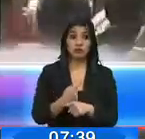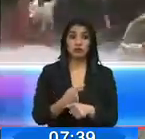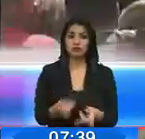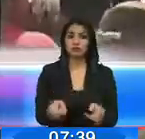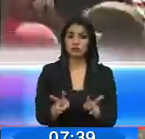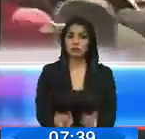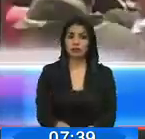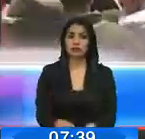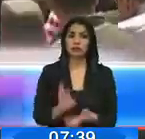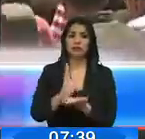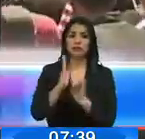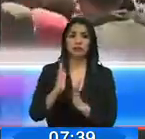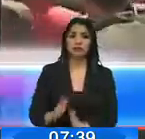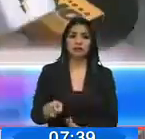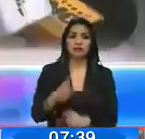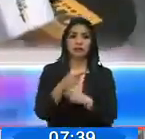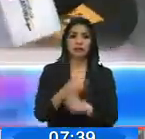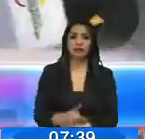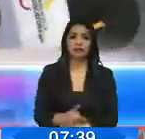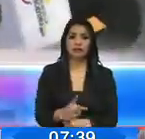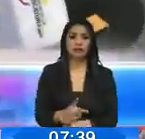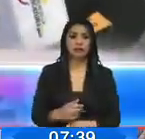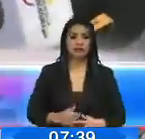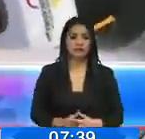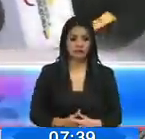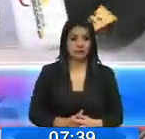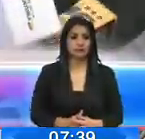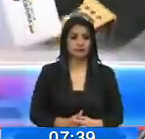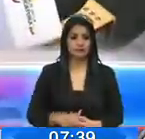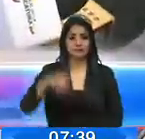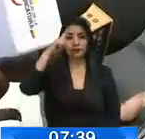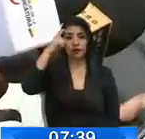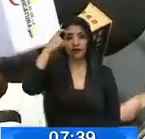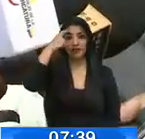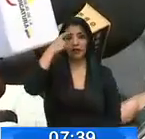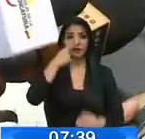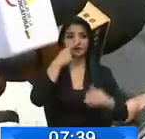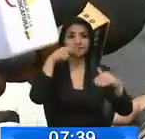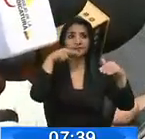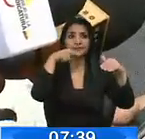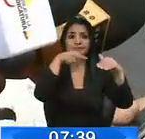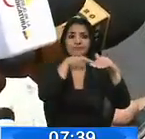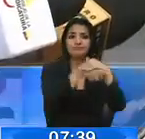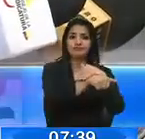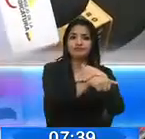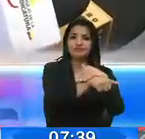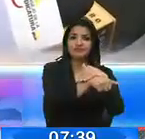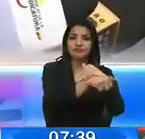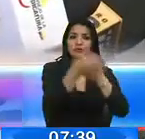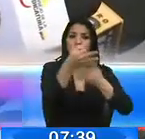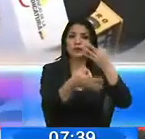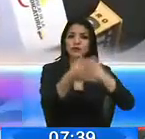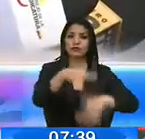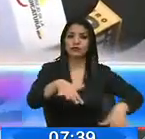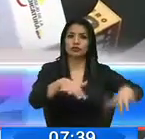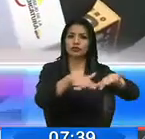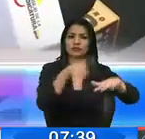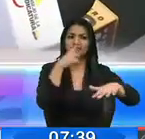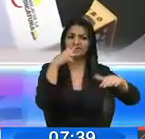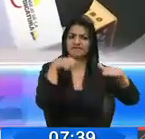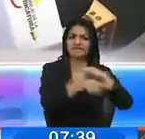se presentará un testigo protegido. La injerencia del gobierno sobre el Poder Judicial